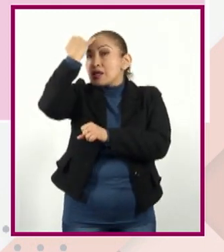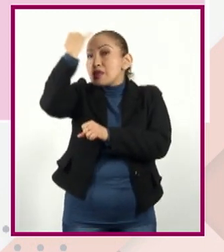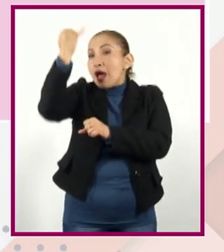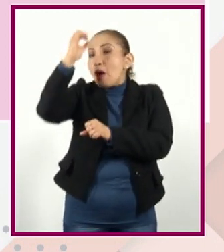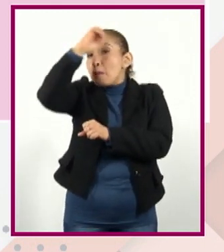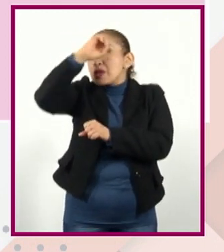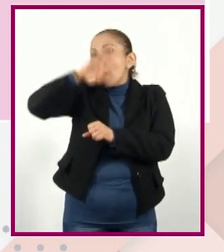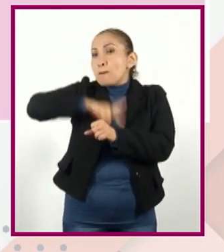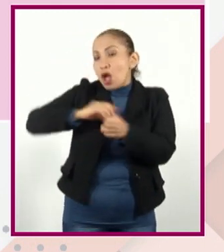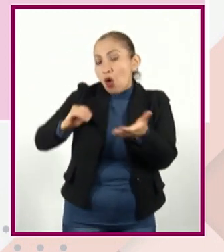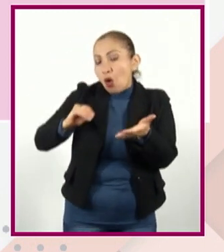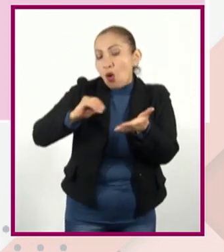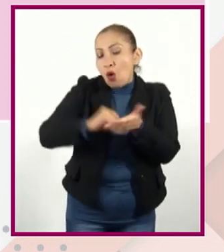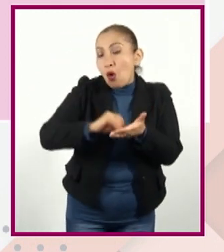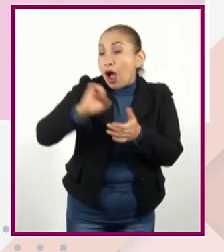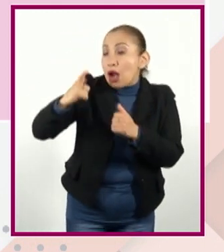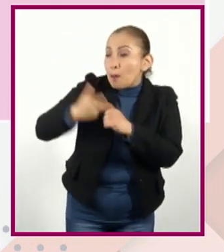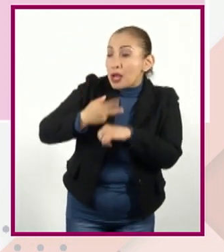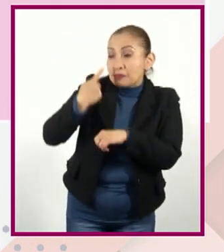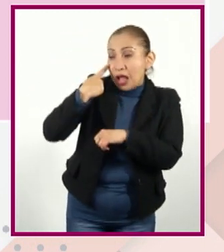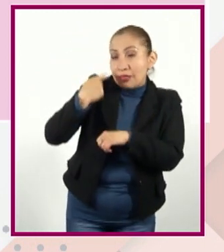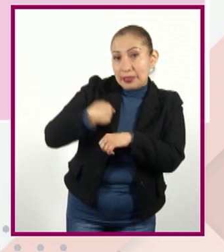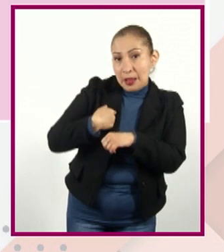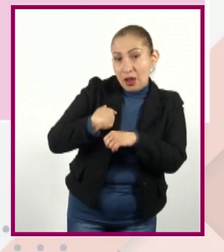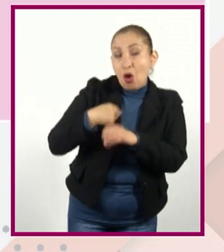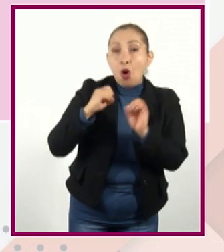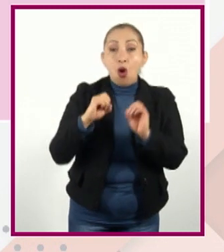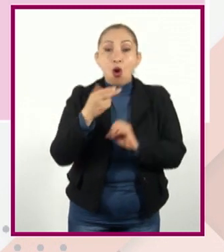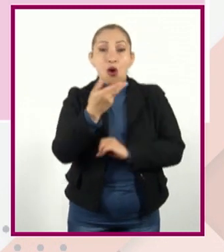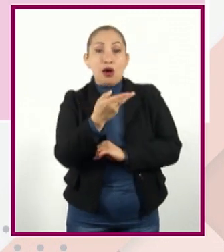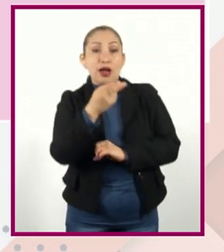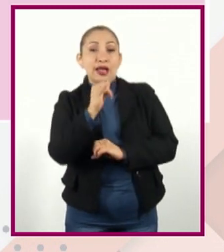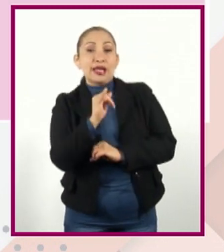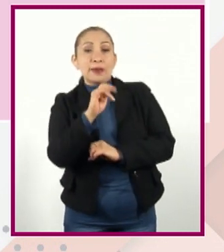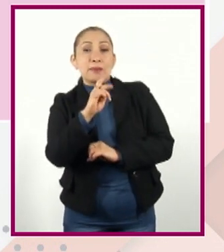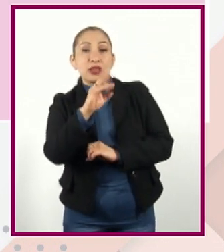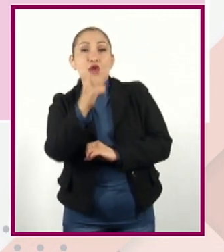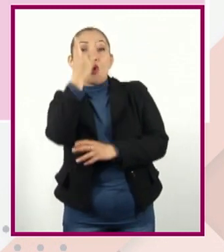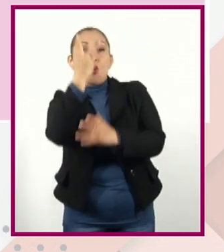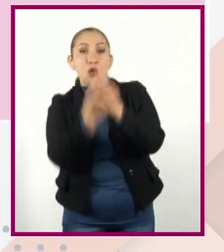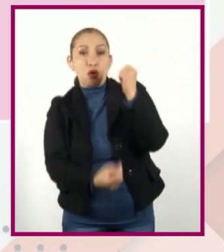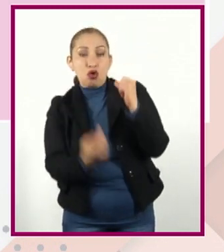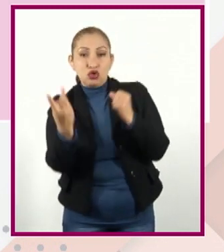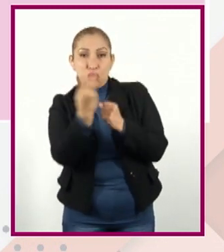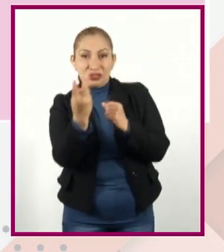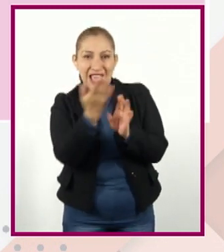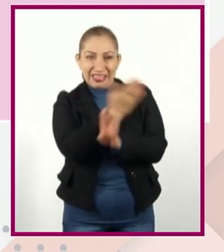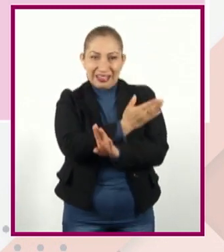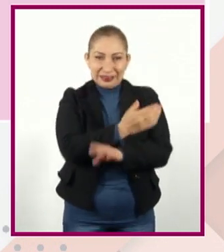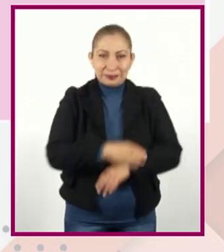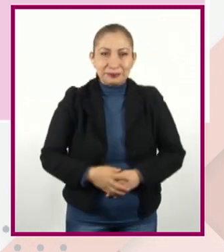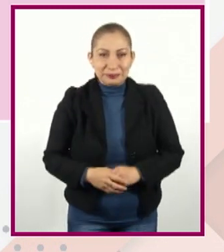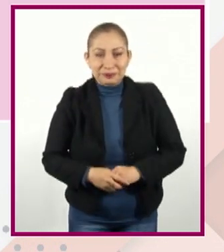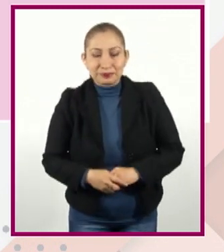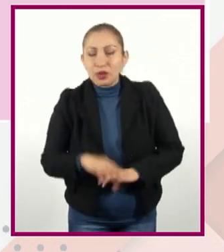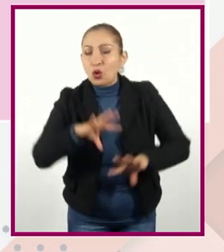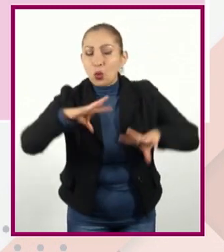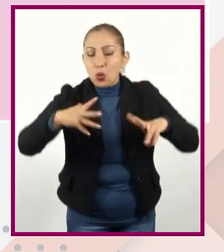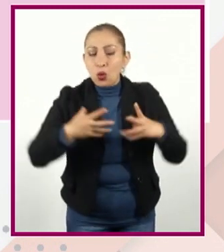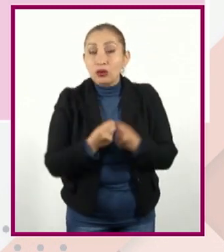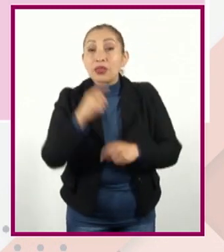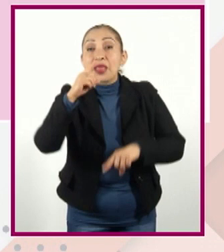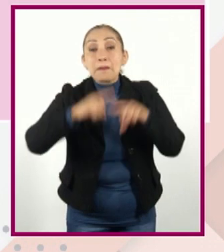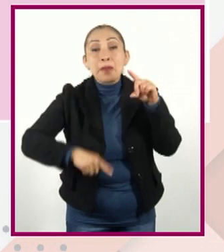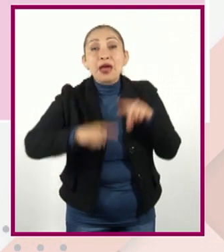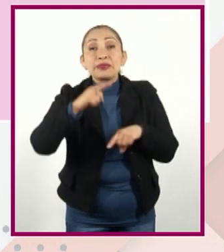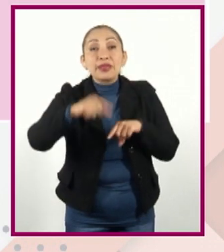personales sobre un acontecimiento; o híbrido, una combinación de los anteriores. Todo según el